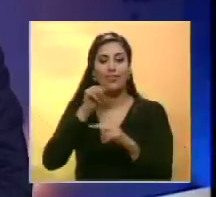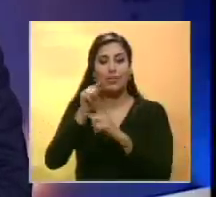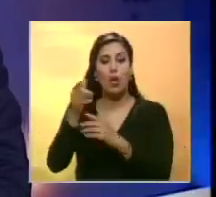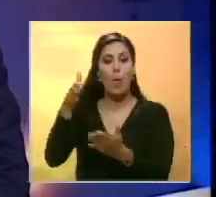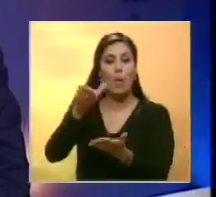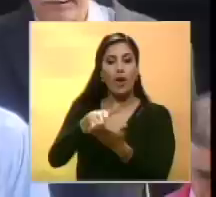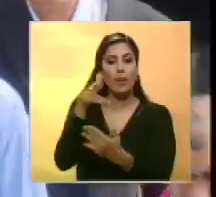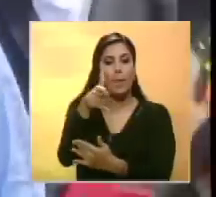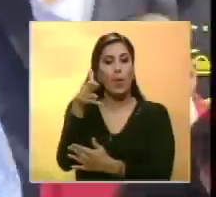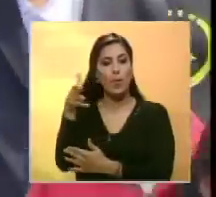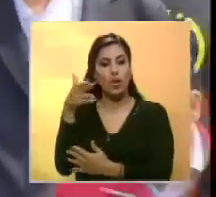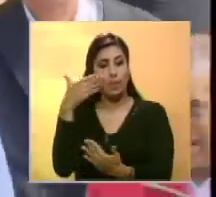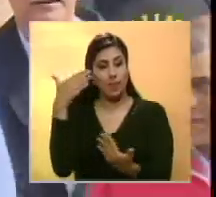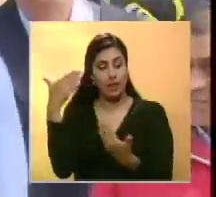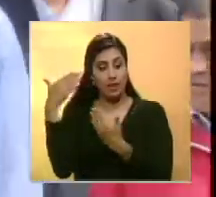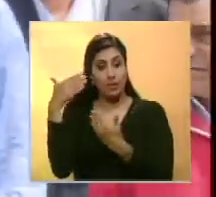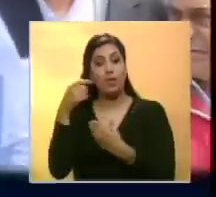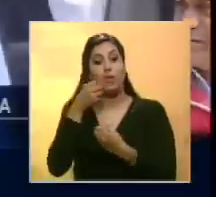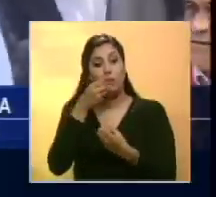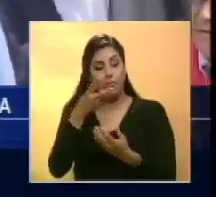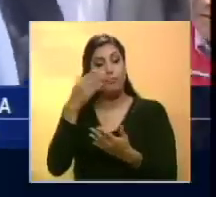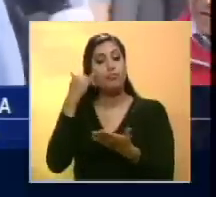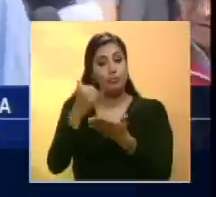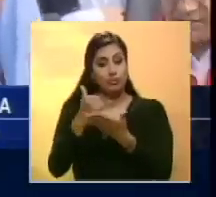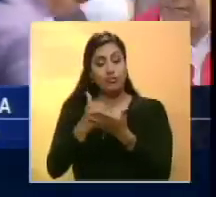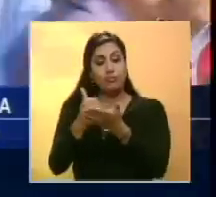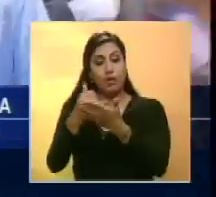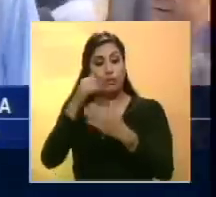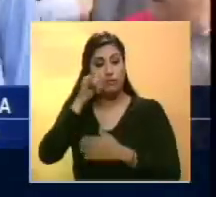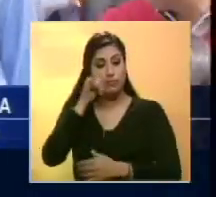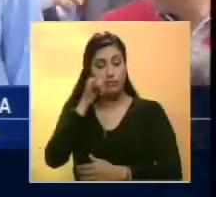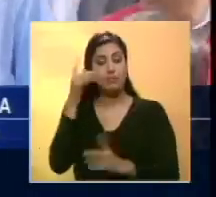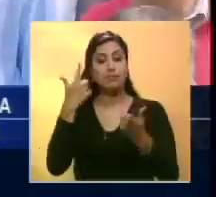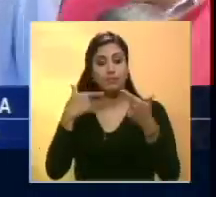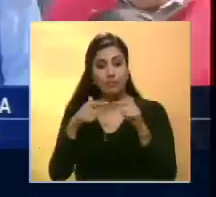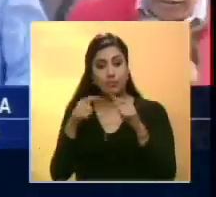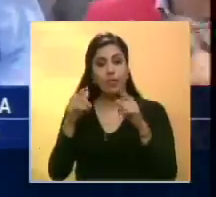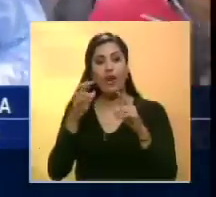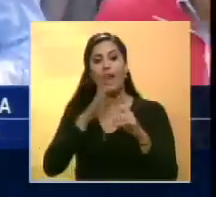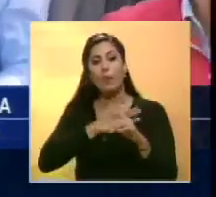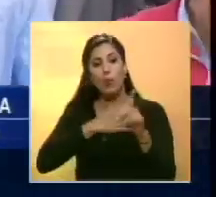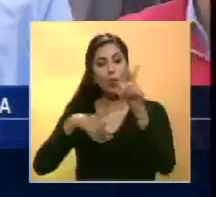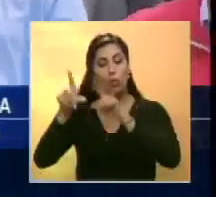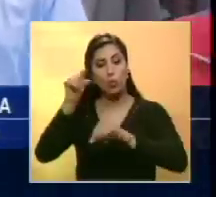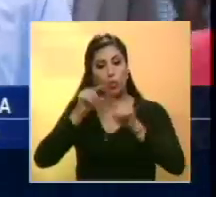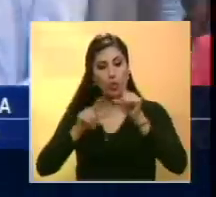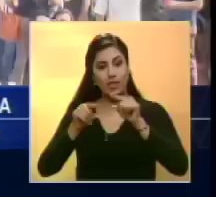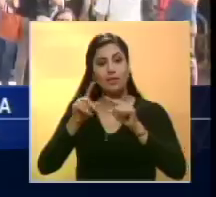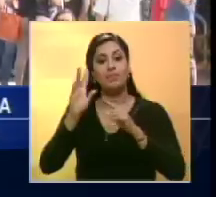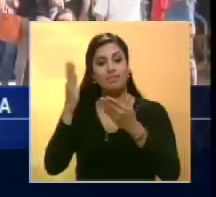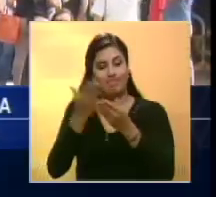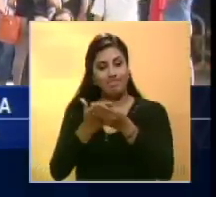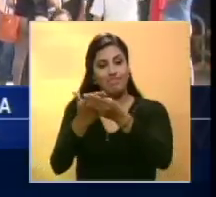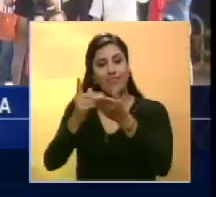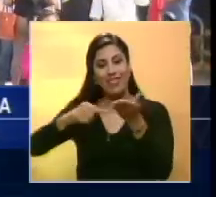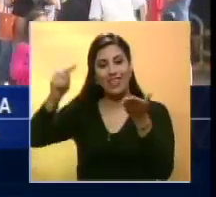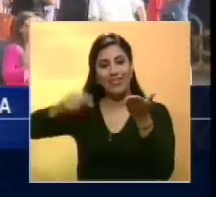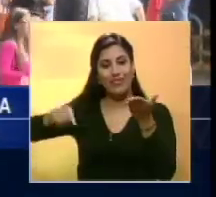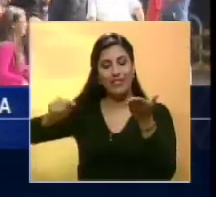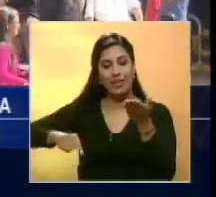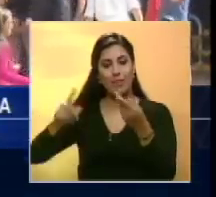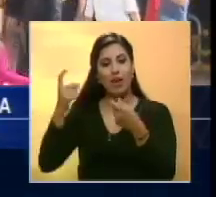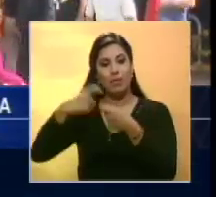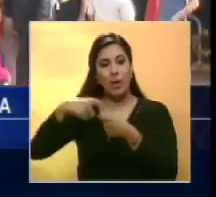de muerte. El parlamentario consignó como prueba un video que está en su cuenta de la red social Twitter y un documento con la firma de sus